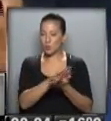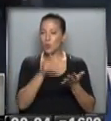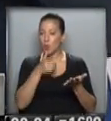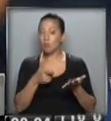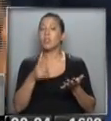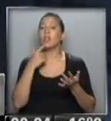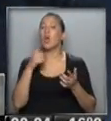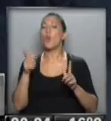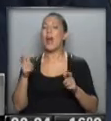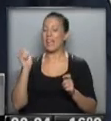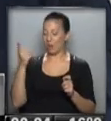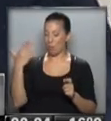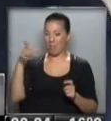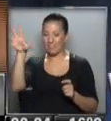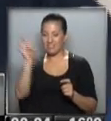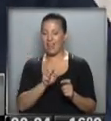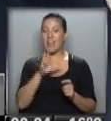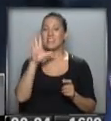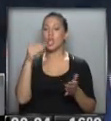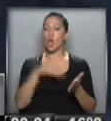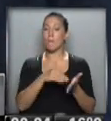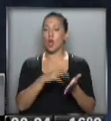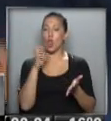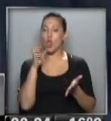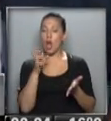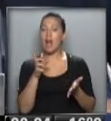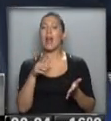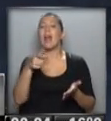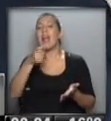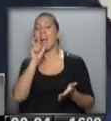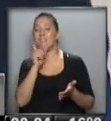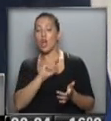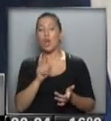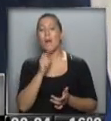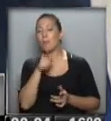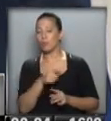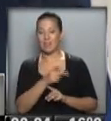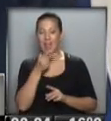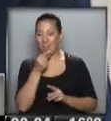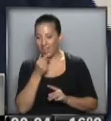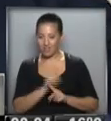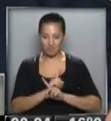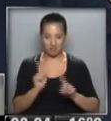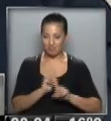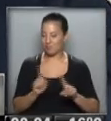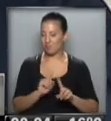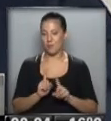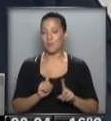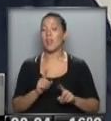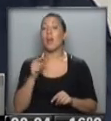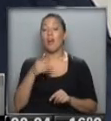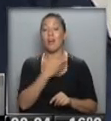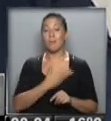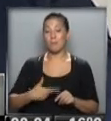pueda traer 5 millones de dó tomar un café y que no le pregunten nada al contrario señaló para el mandatario las